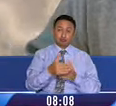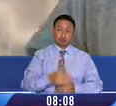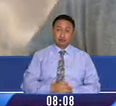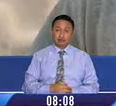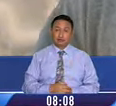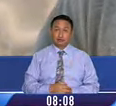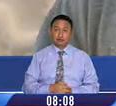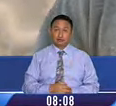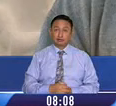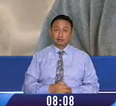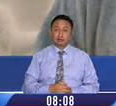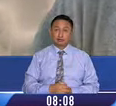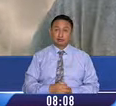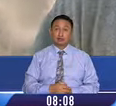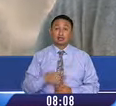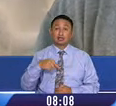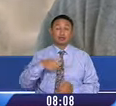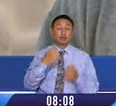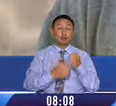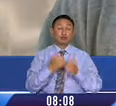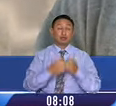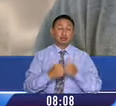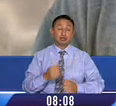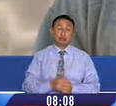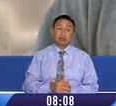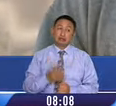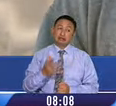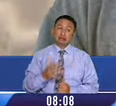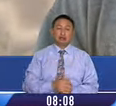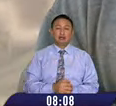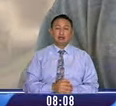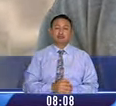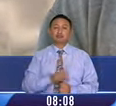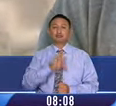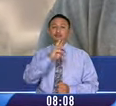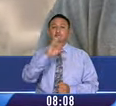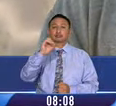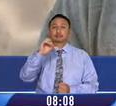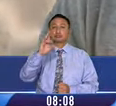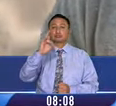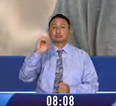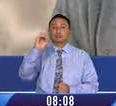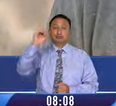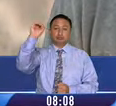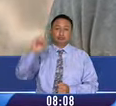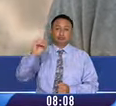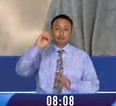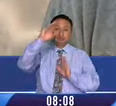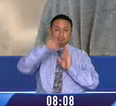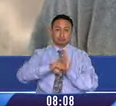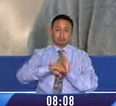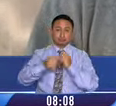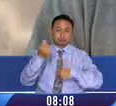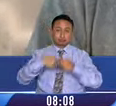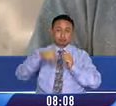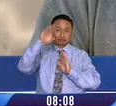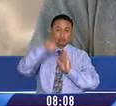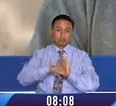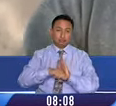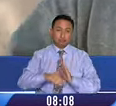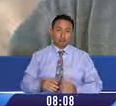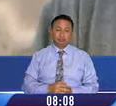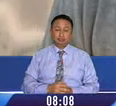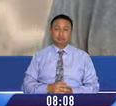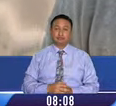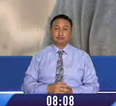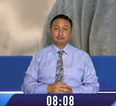negocios que tenemos nos ha afectado un 60 o 70% y no